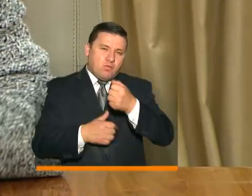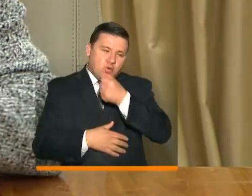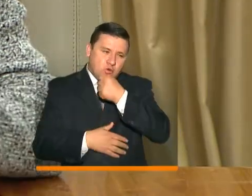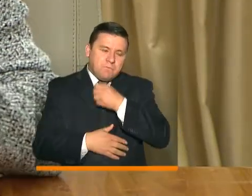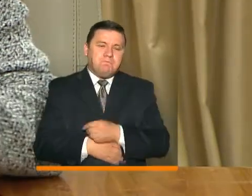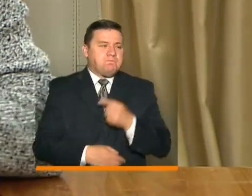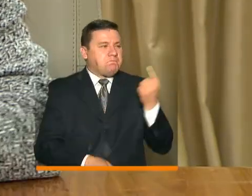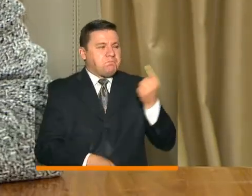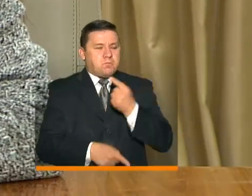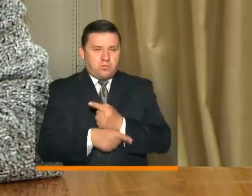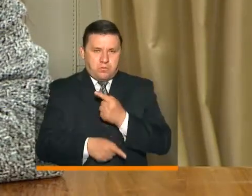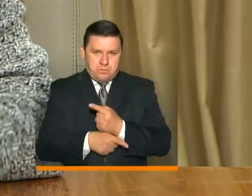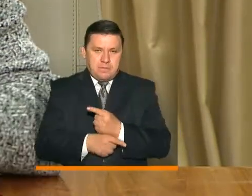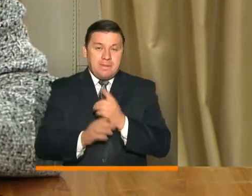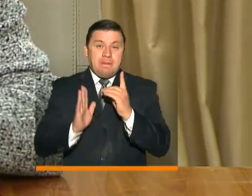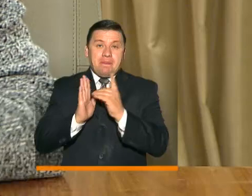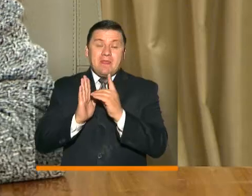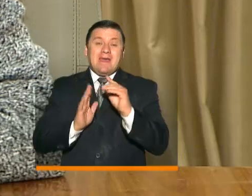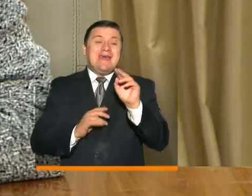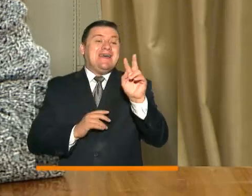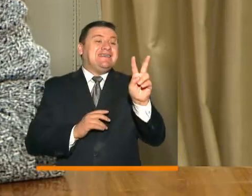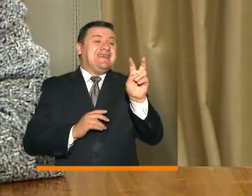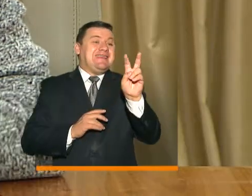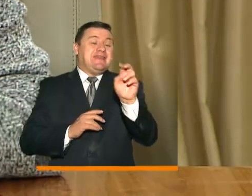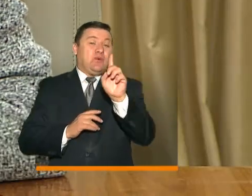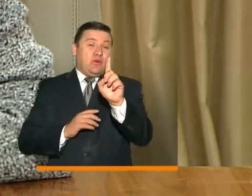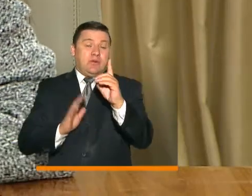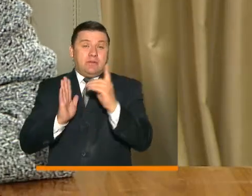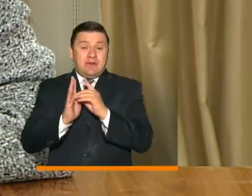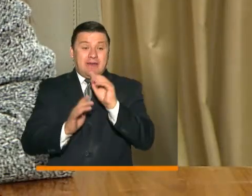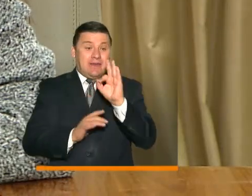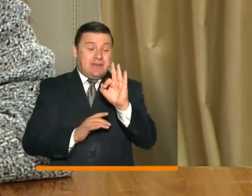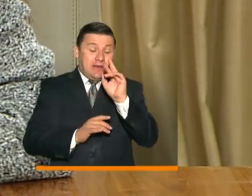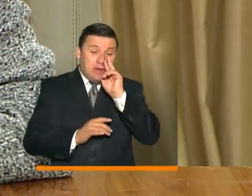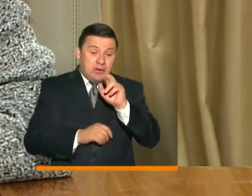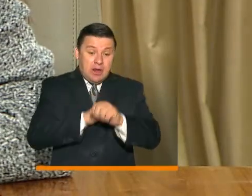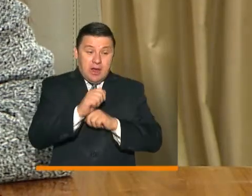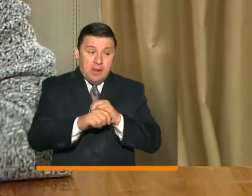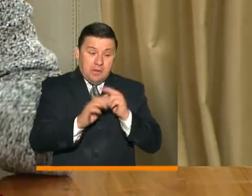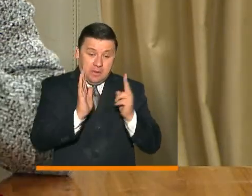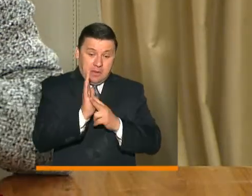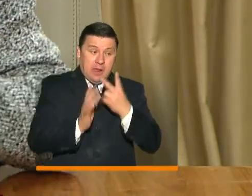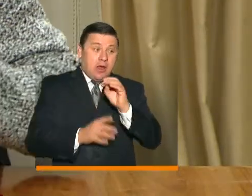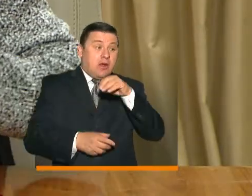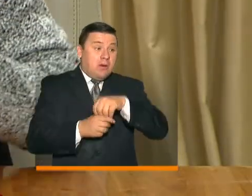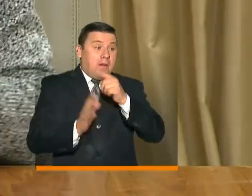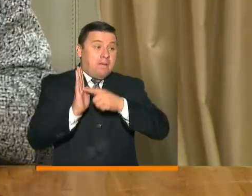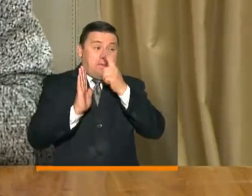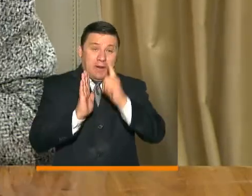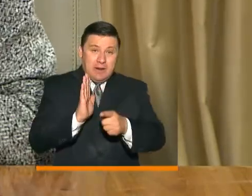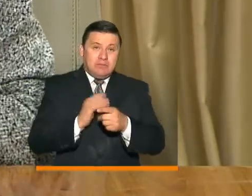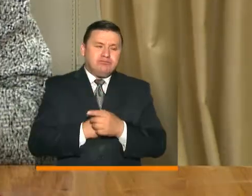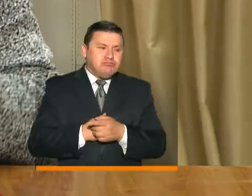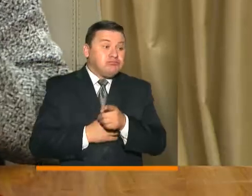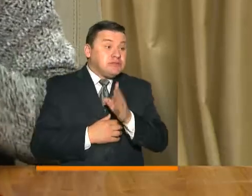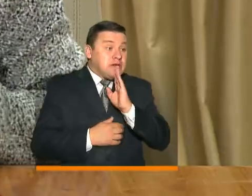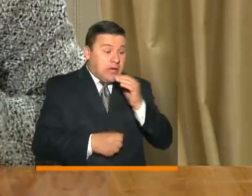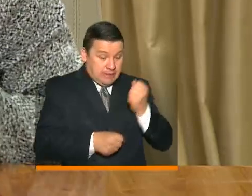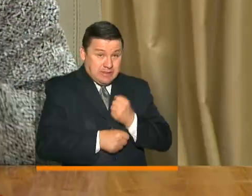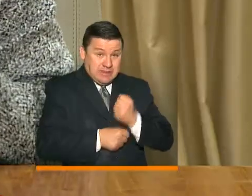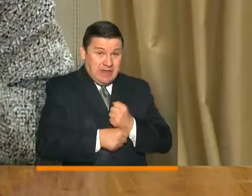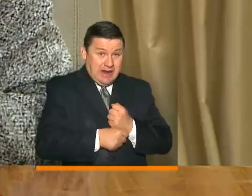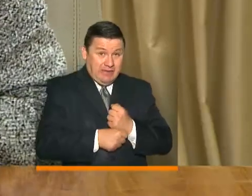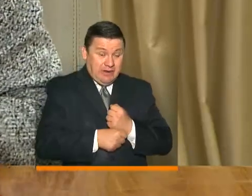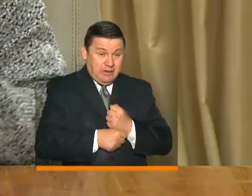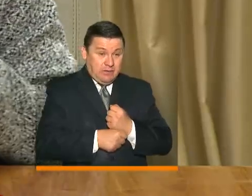noticias. Efectivamente, el decreto 771 del 3 de junio del 2020 establece que los